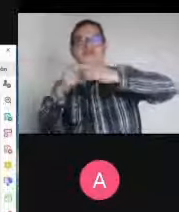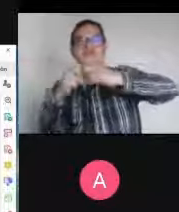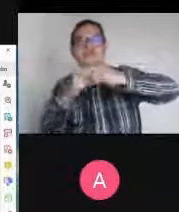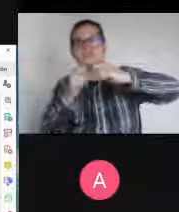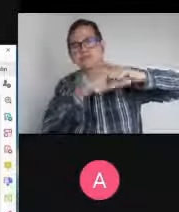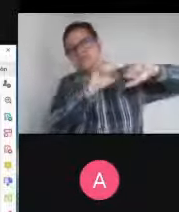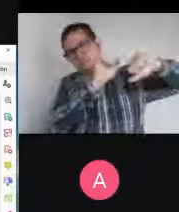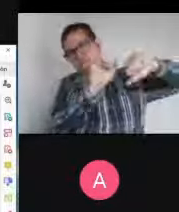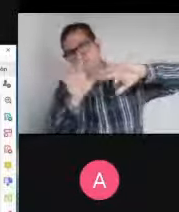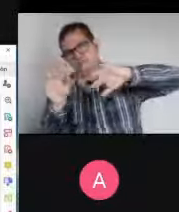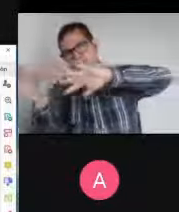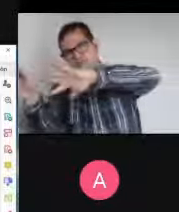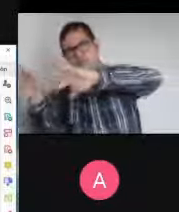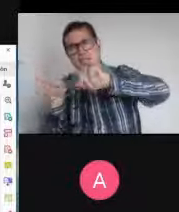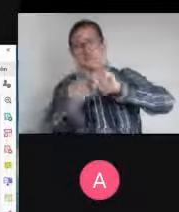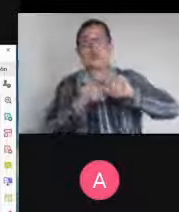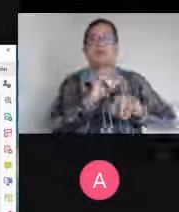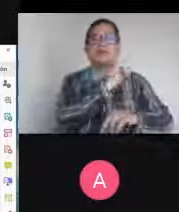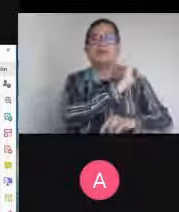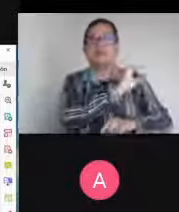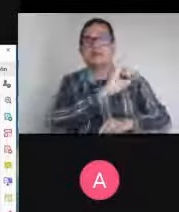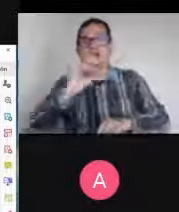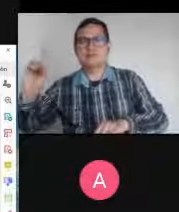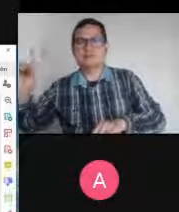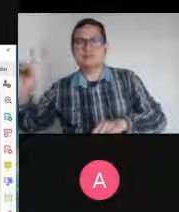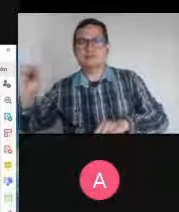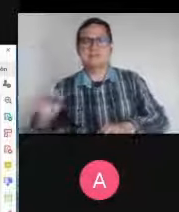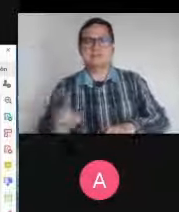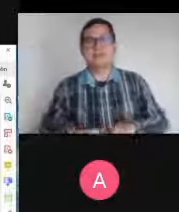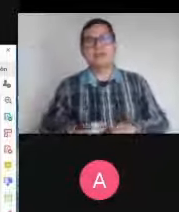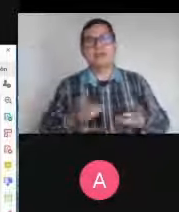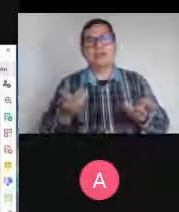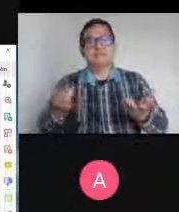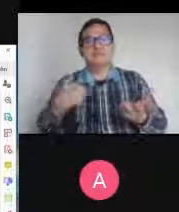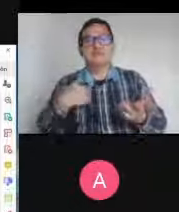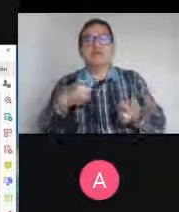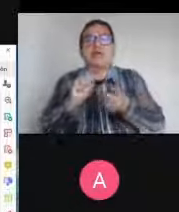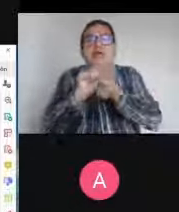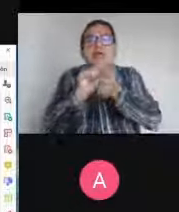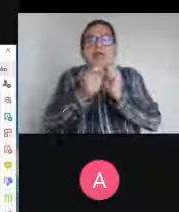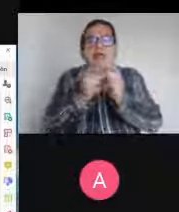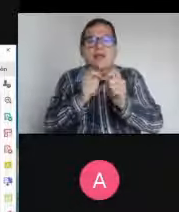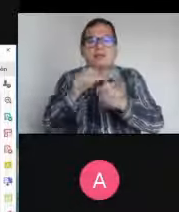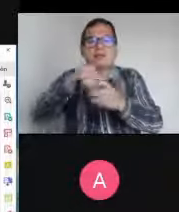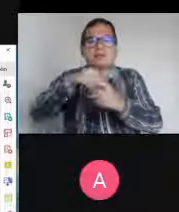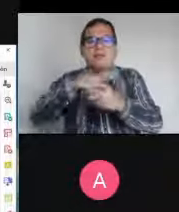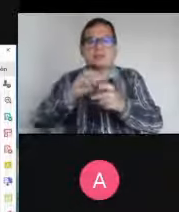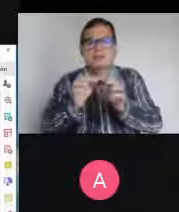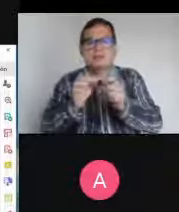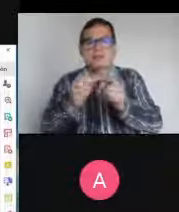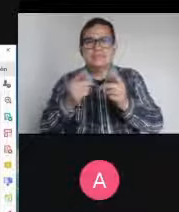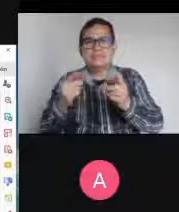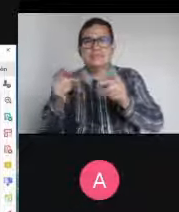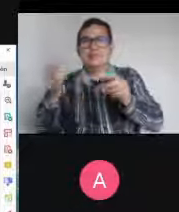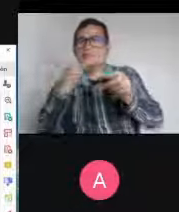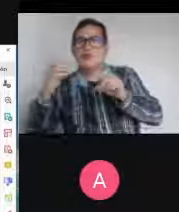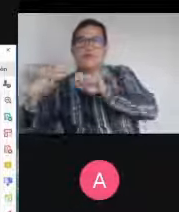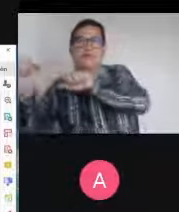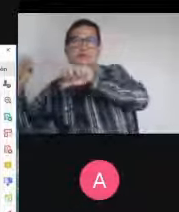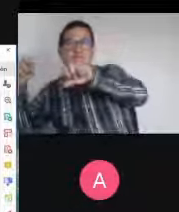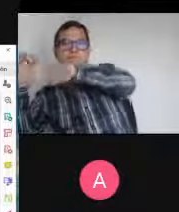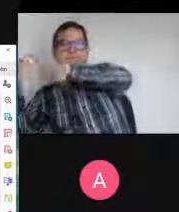ahí, conduciría de izquierda a derecha. Si yo le cambio el sentido, pues ya no va a conducir y se